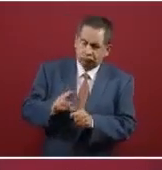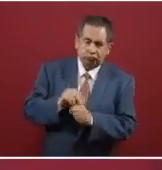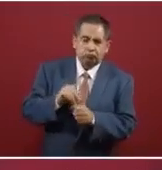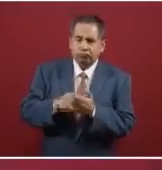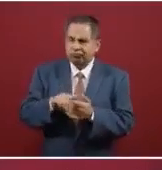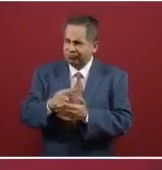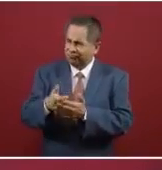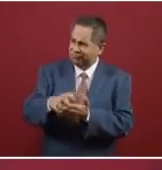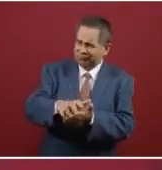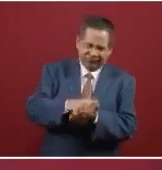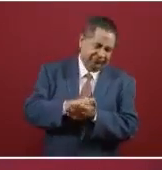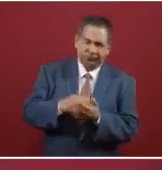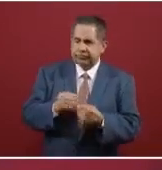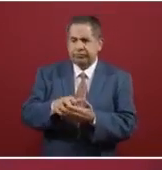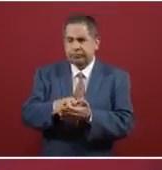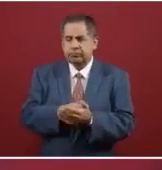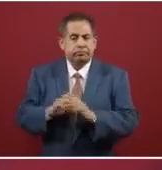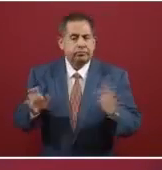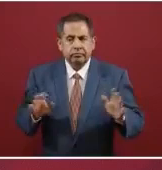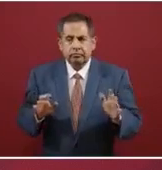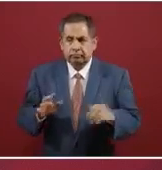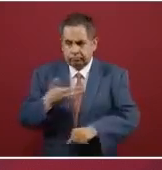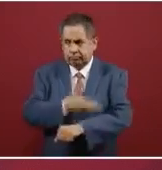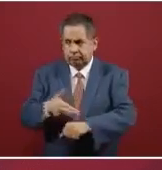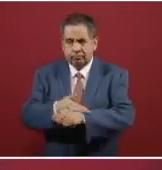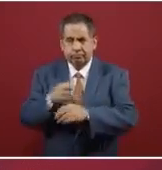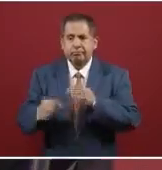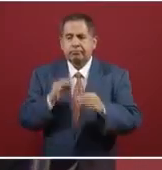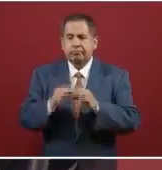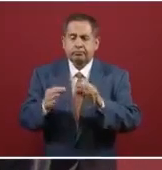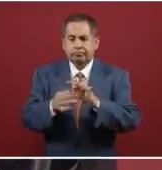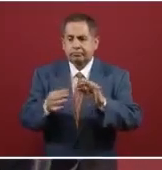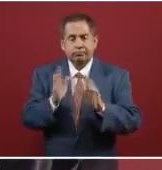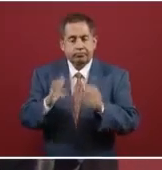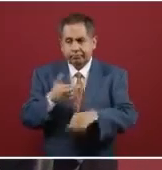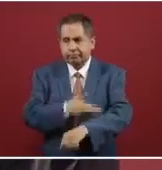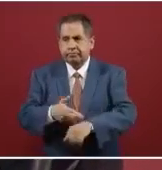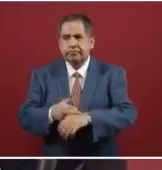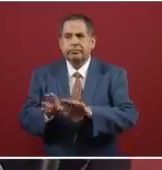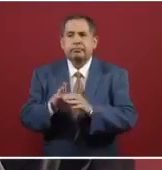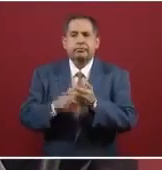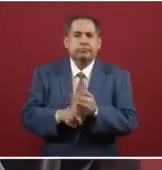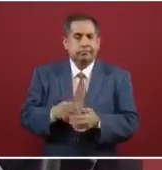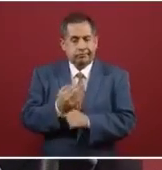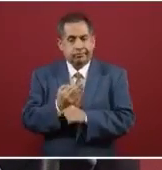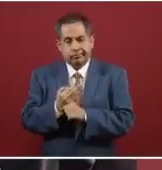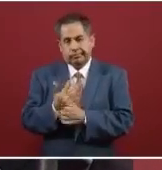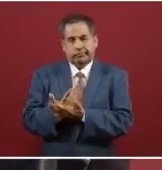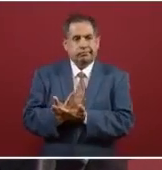completamente austero. Ya se están tomando estas medidas, pero estamos